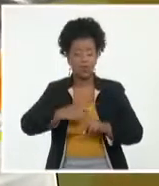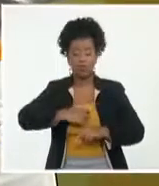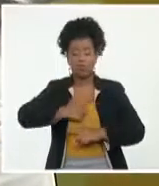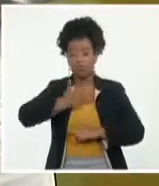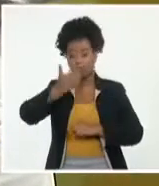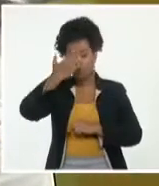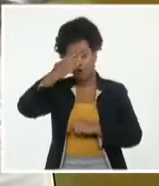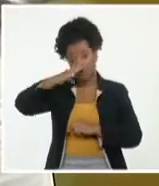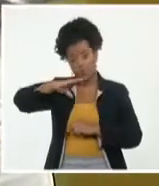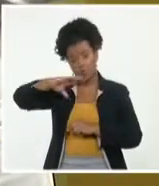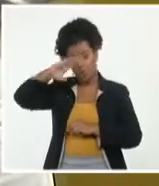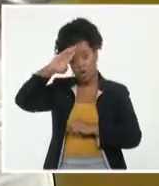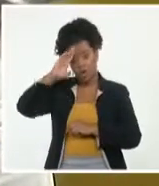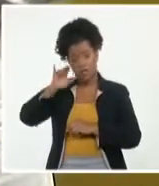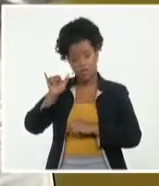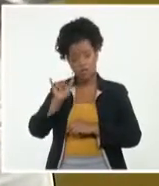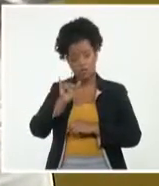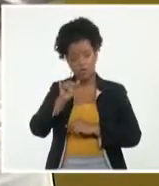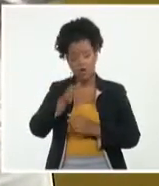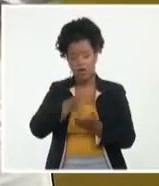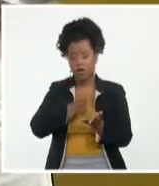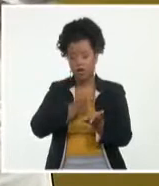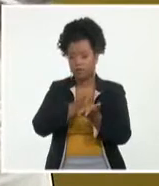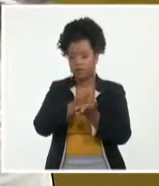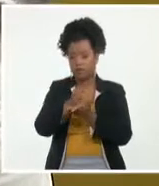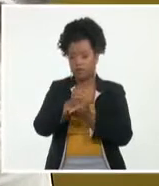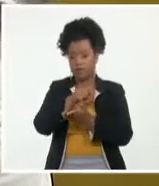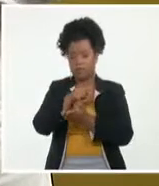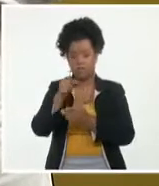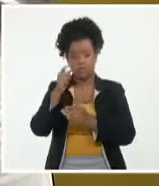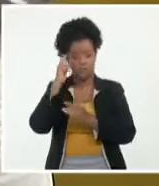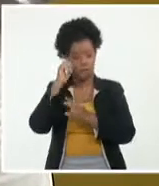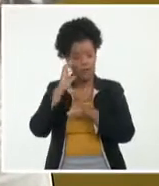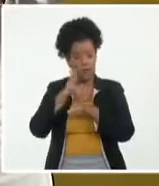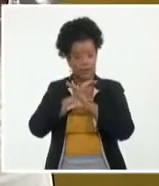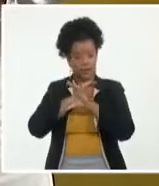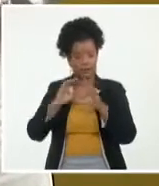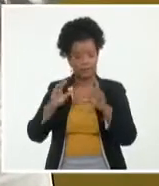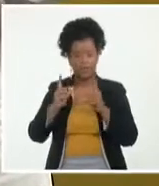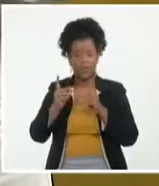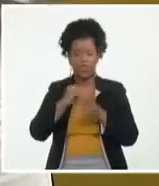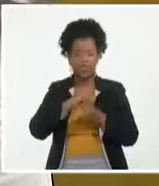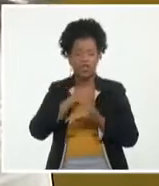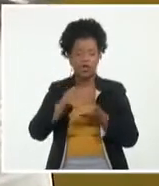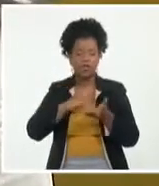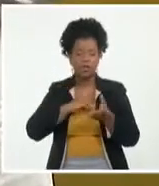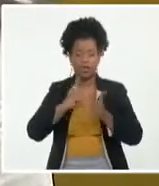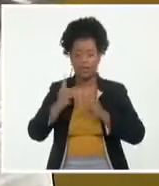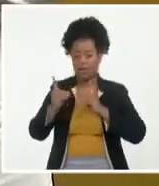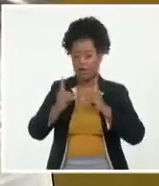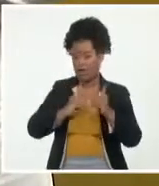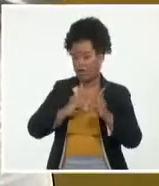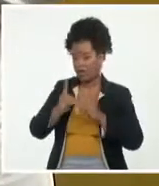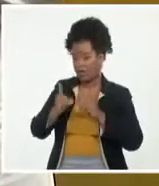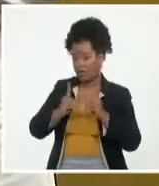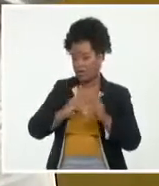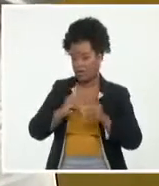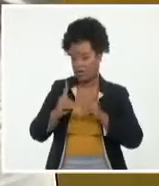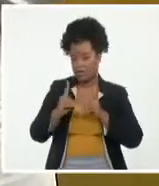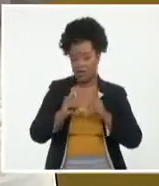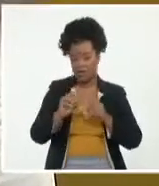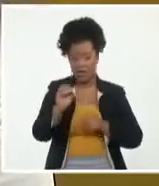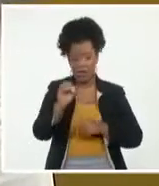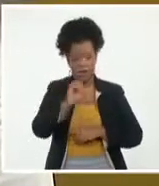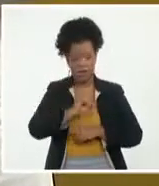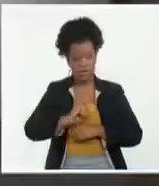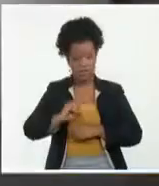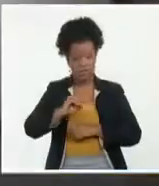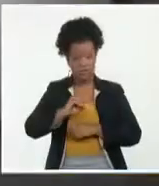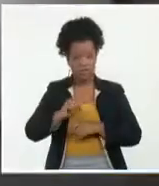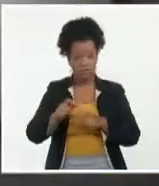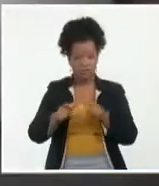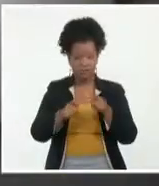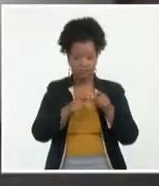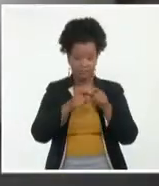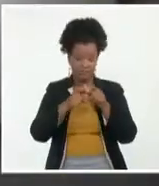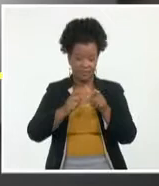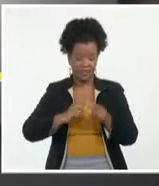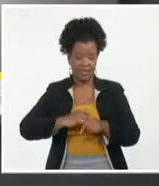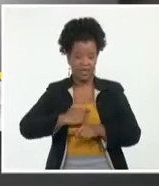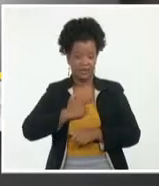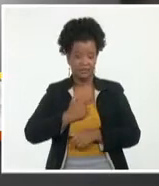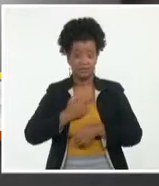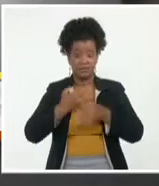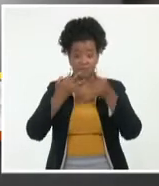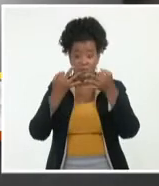palabras a los intelectuales en el espacio Dialogar, Dialogar, organizado por la Asociación Hermanos Saíz. Justamente cuando